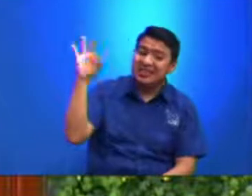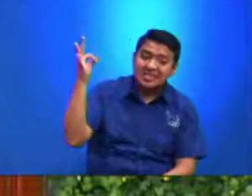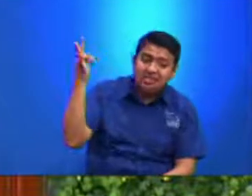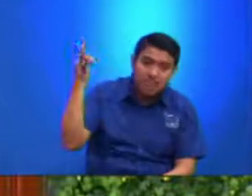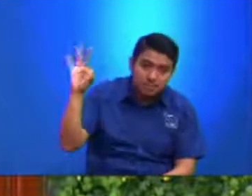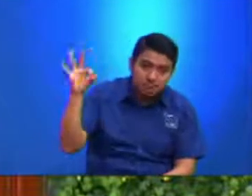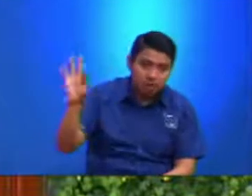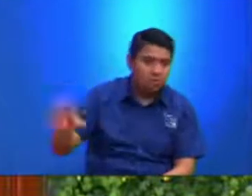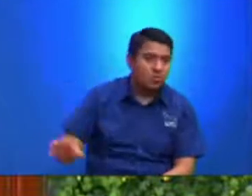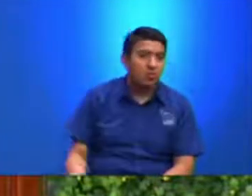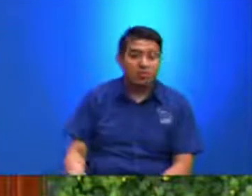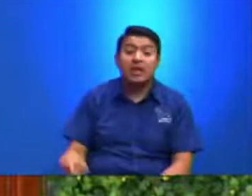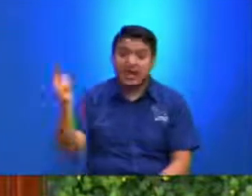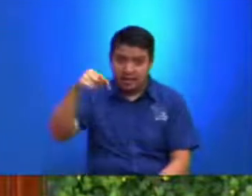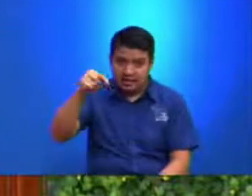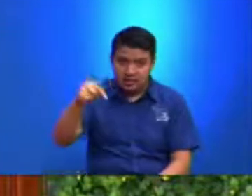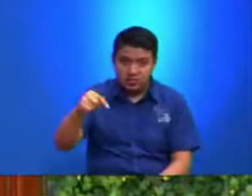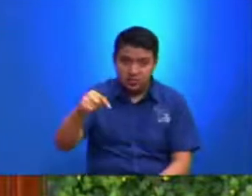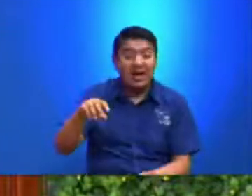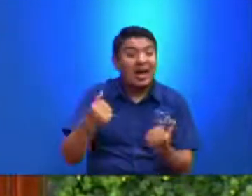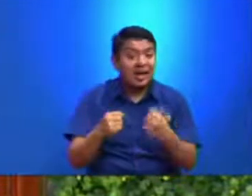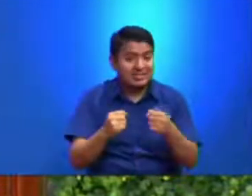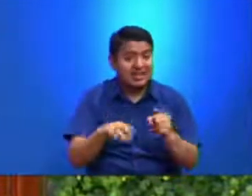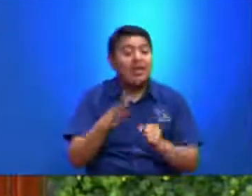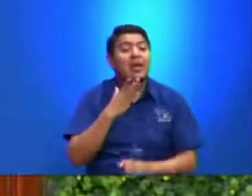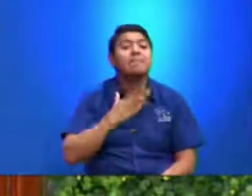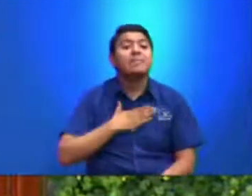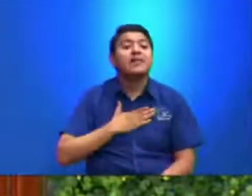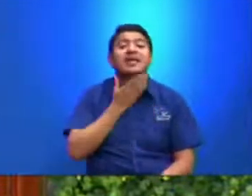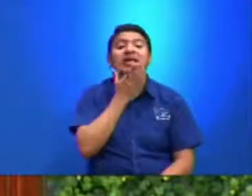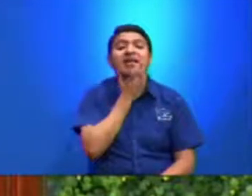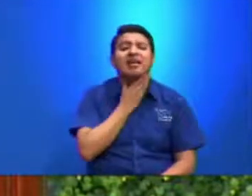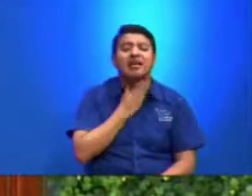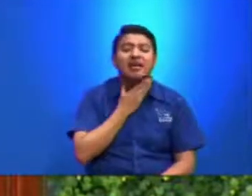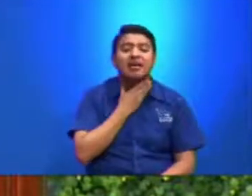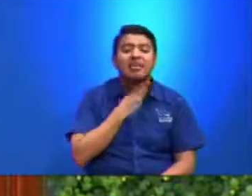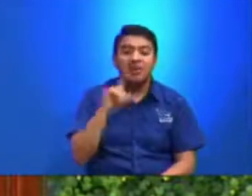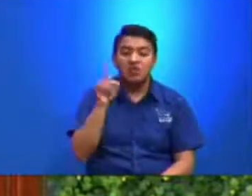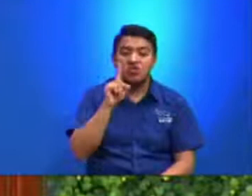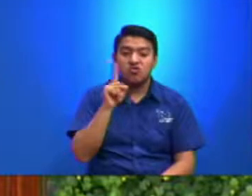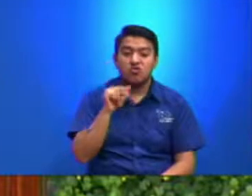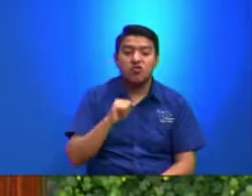que el Señor había hecho con su familia, así que yo dije: bueno,